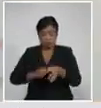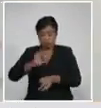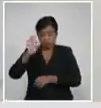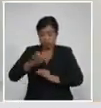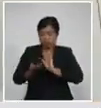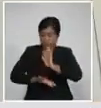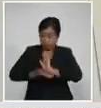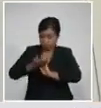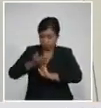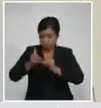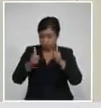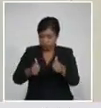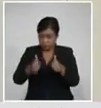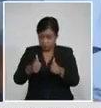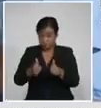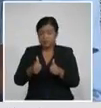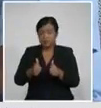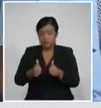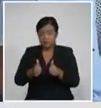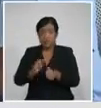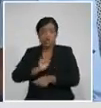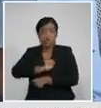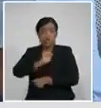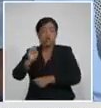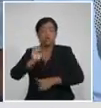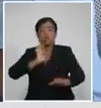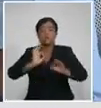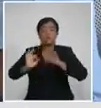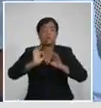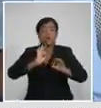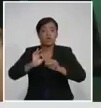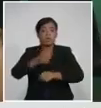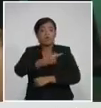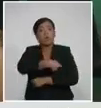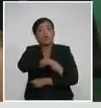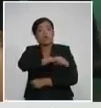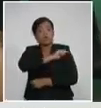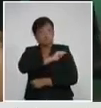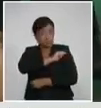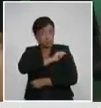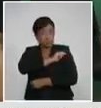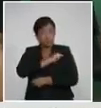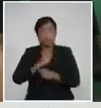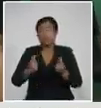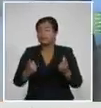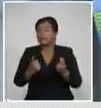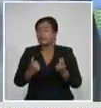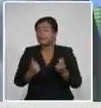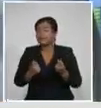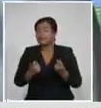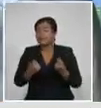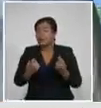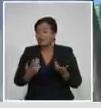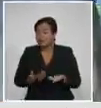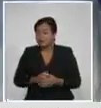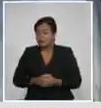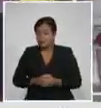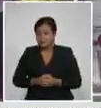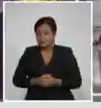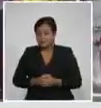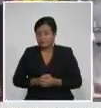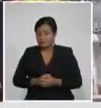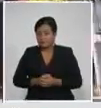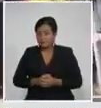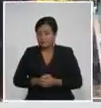eficacia, para lograr una protección de la población, necesitamos que haya una cobertura, un por